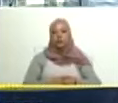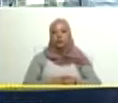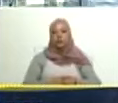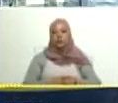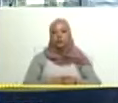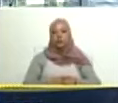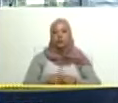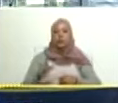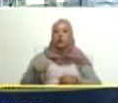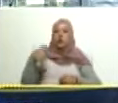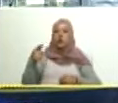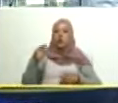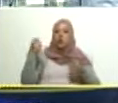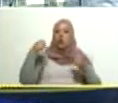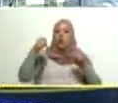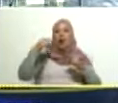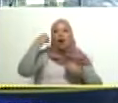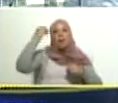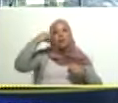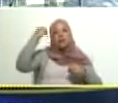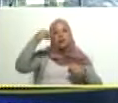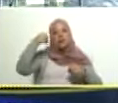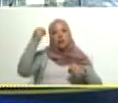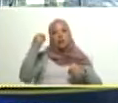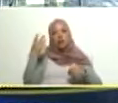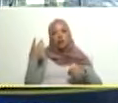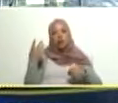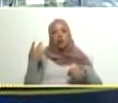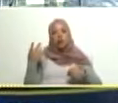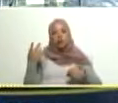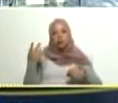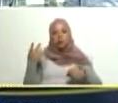Luego comencé a pensar,